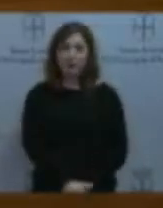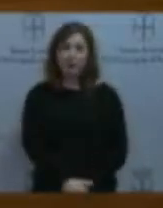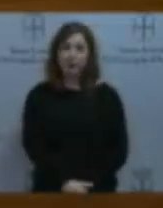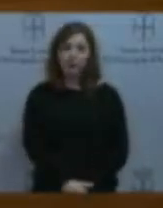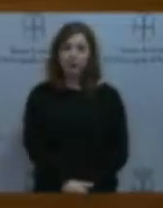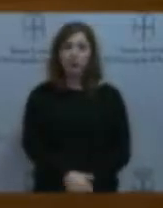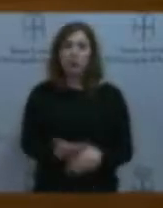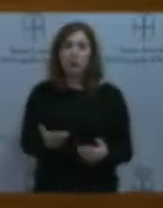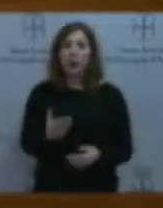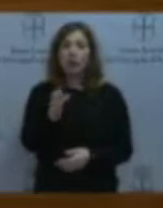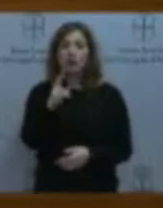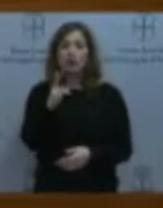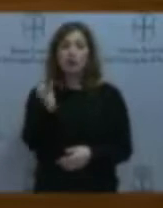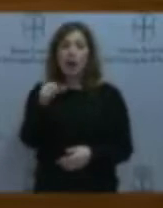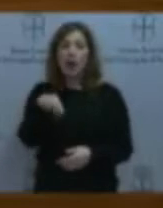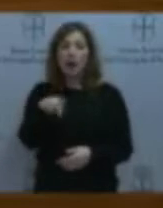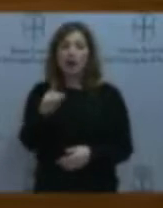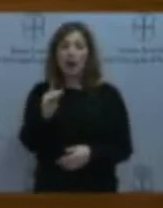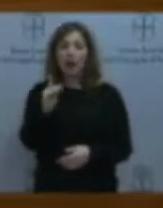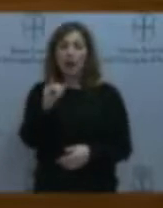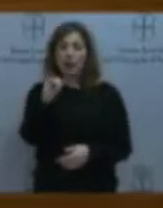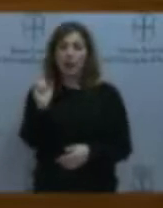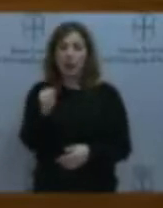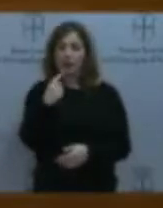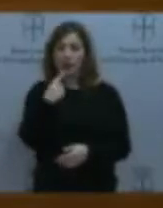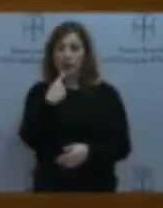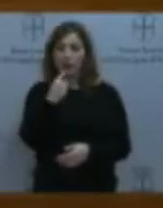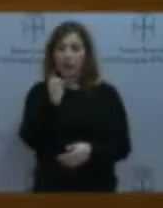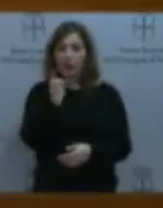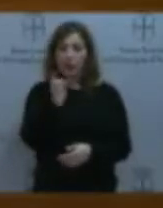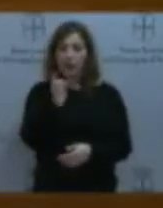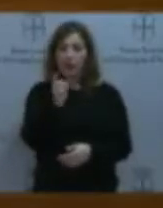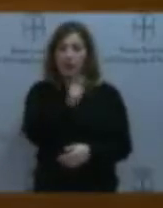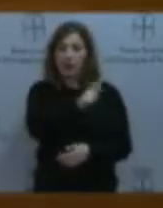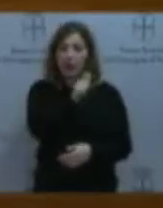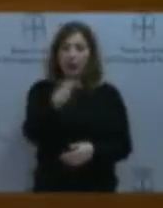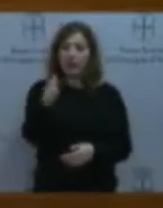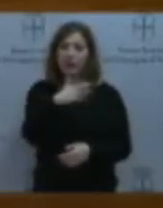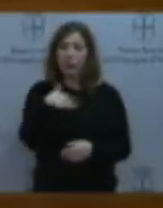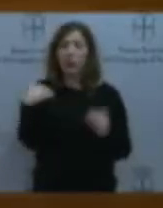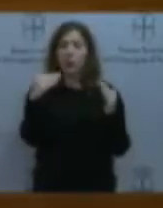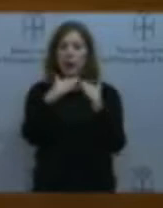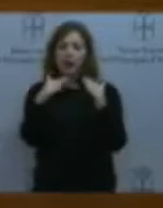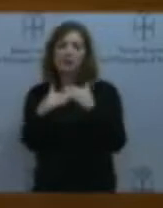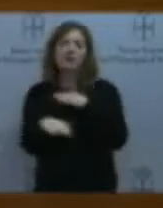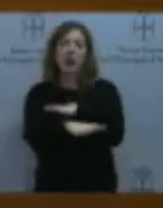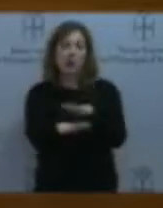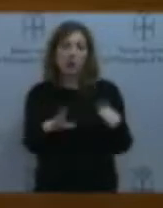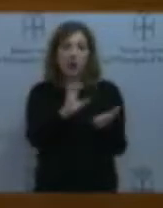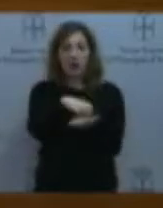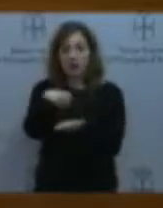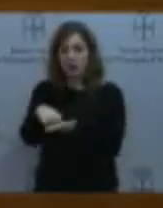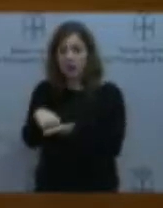Cuando Susana Díaz hablaba de que el 15M se resumía a gente que quería casitas en la playa, hizo al